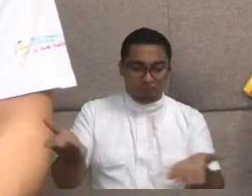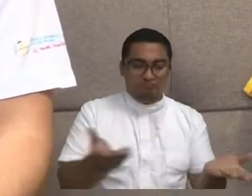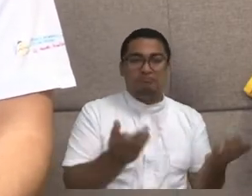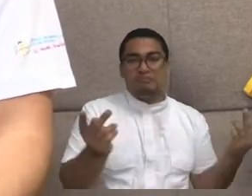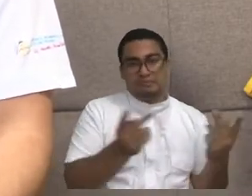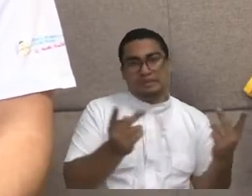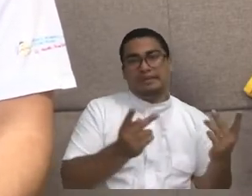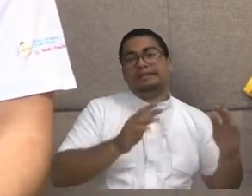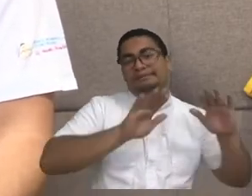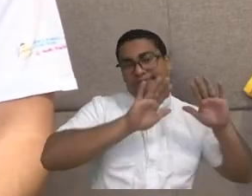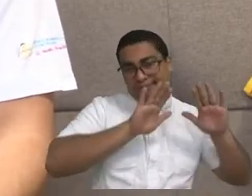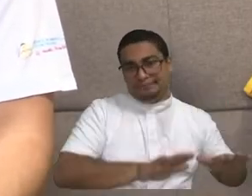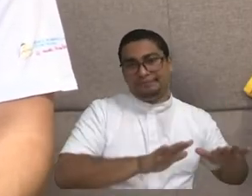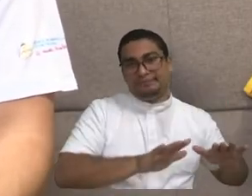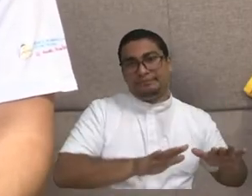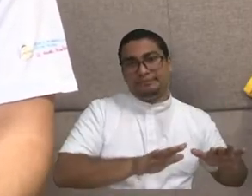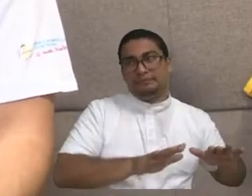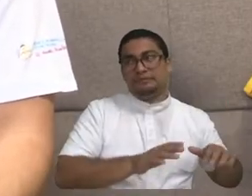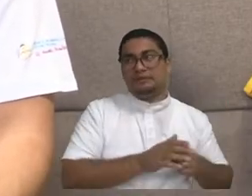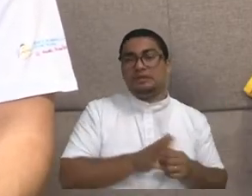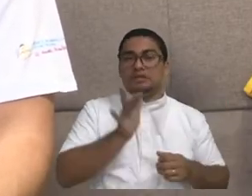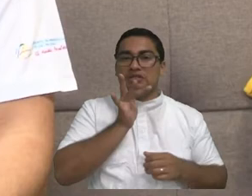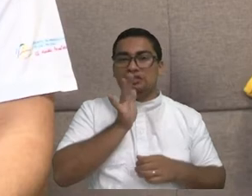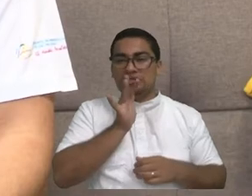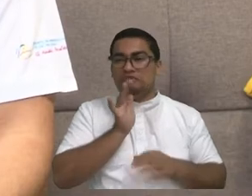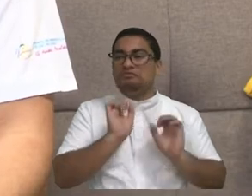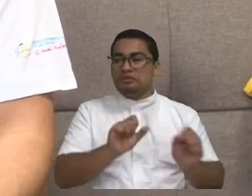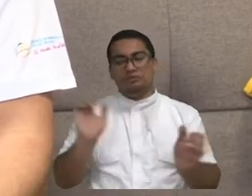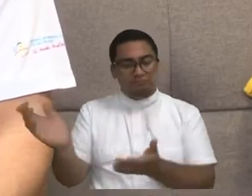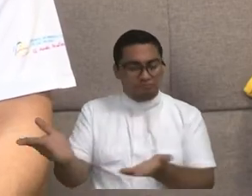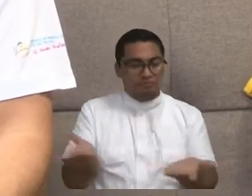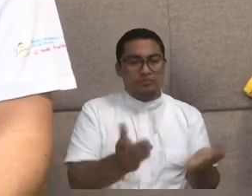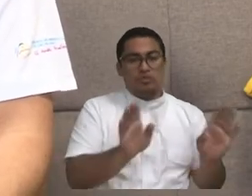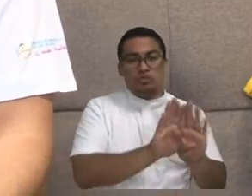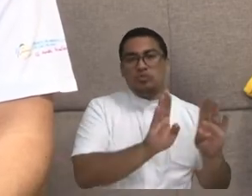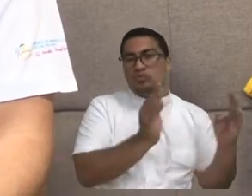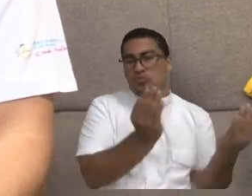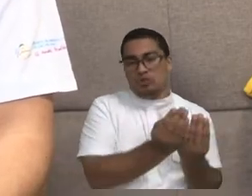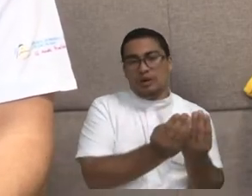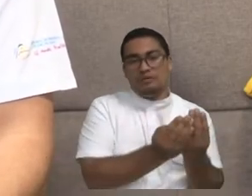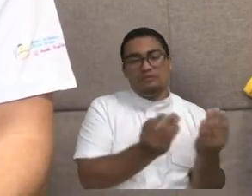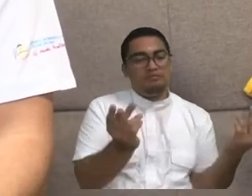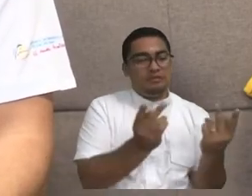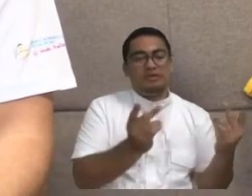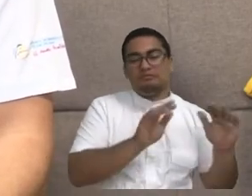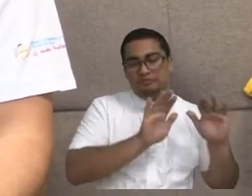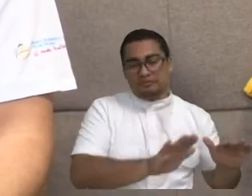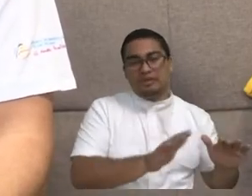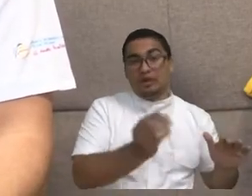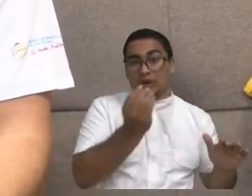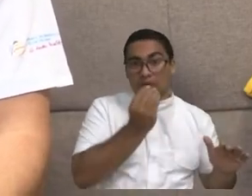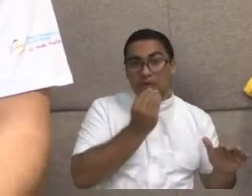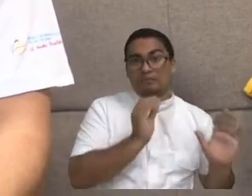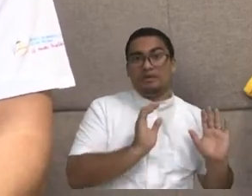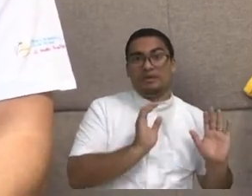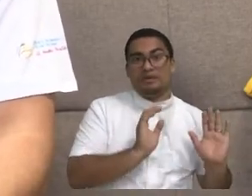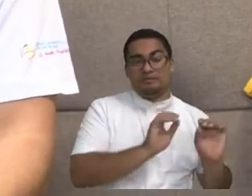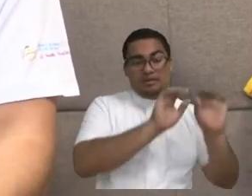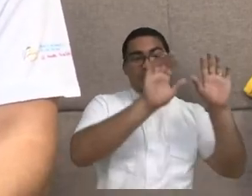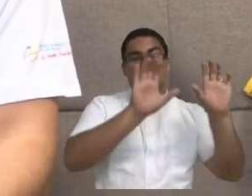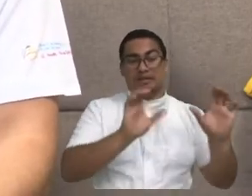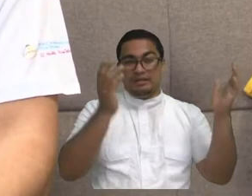este significa pues que el chaval o tiene su alojamiento tiene su seguridad tiene su alimentación durante el tiempo que está